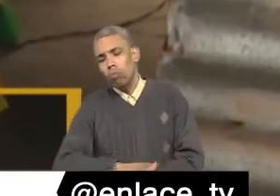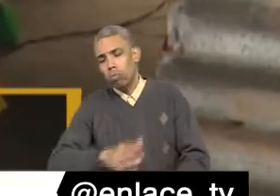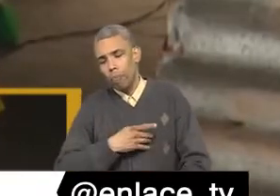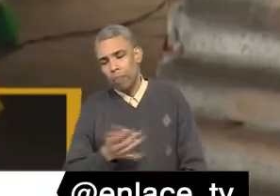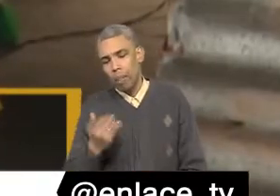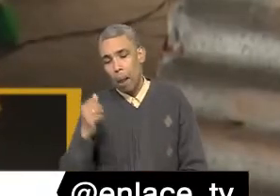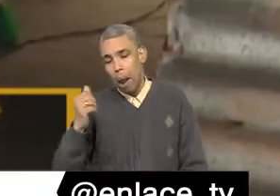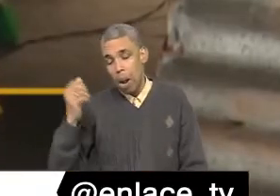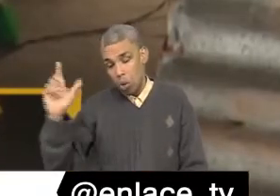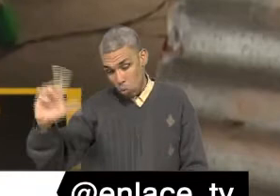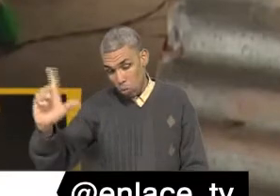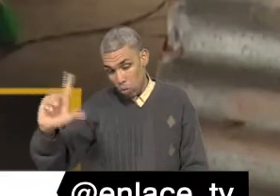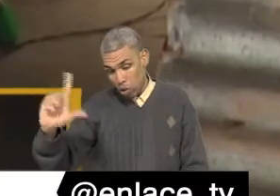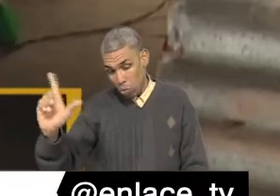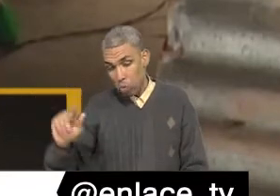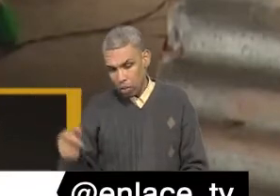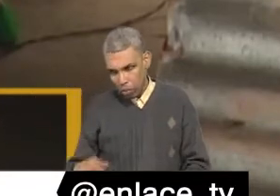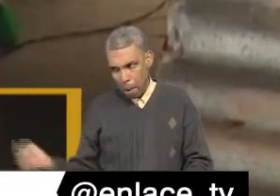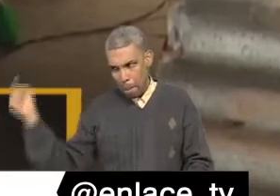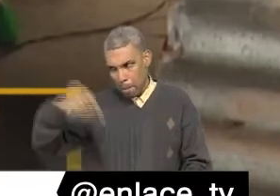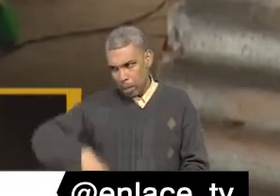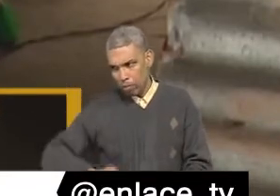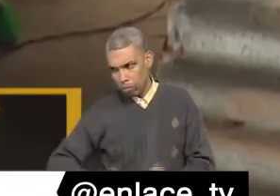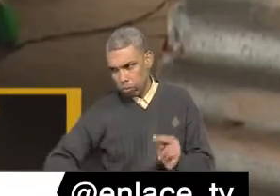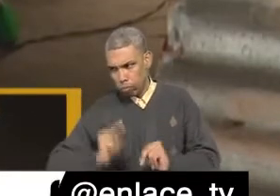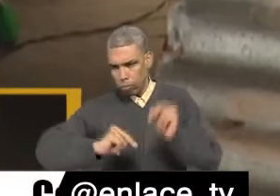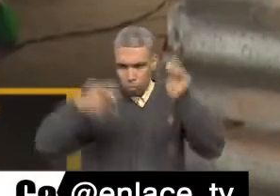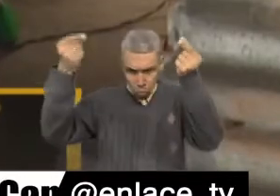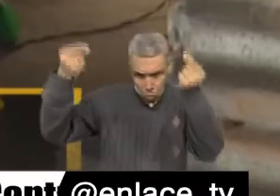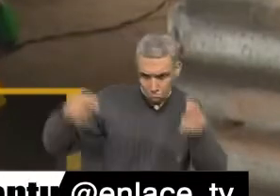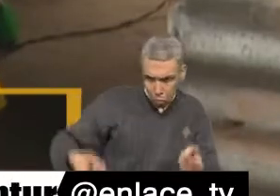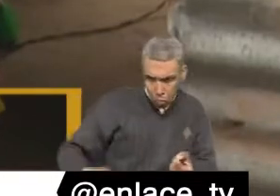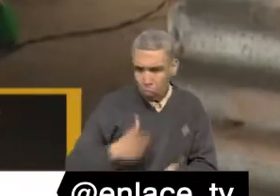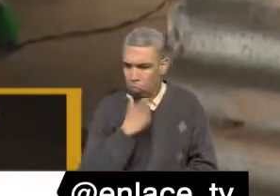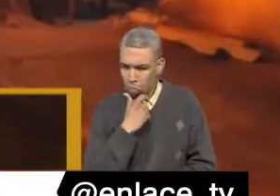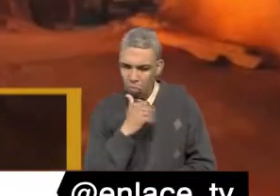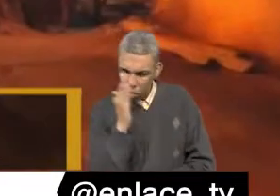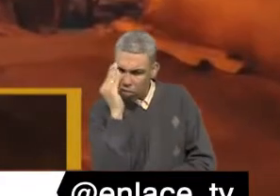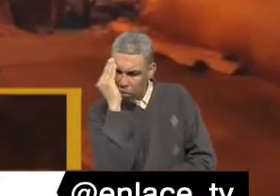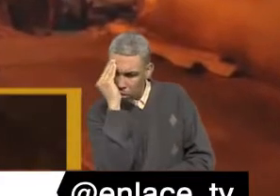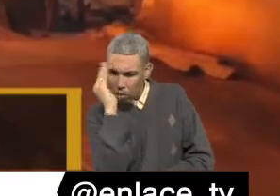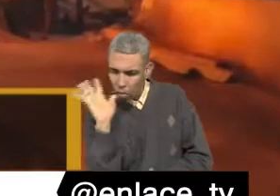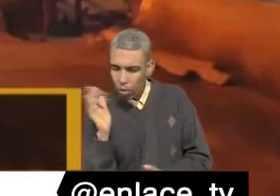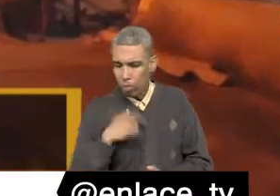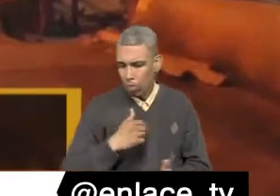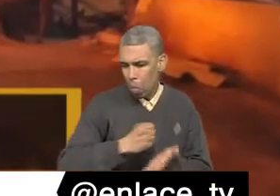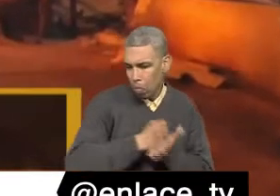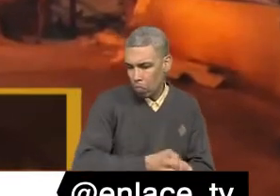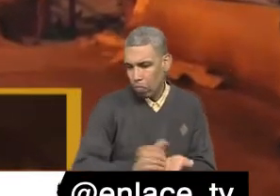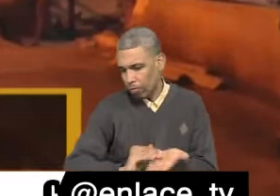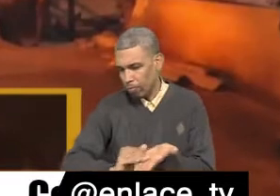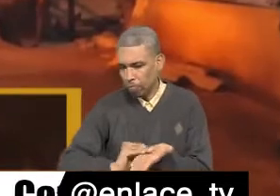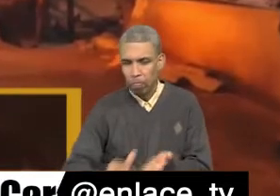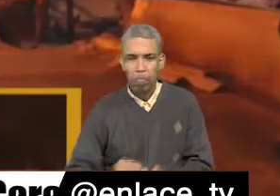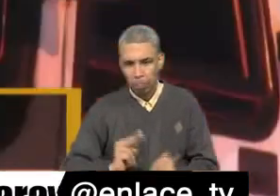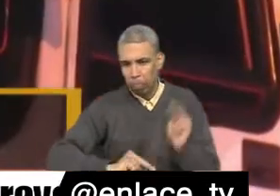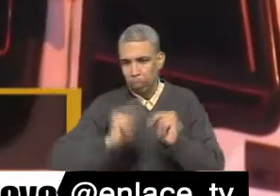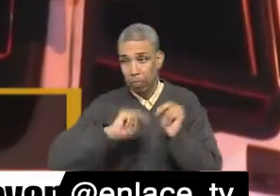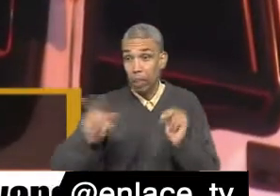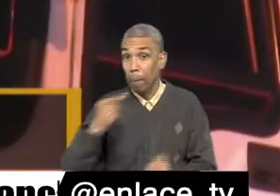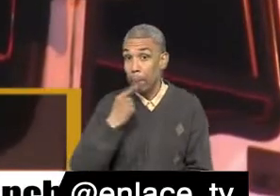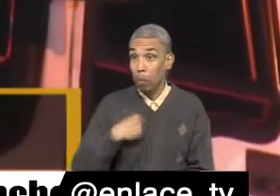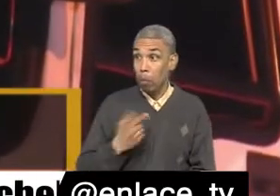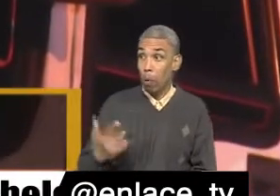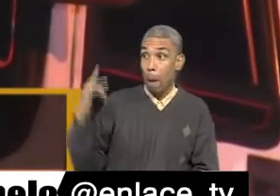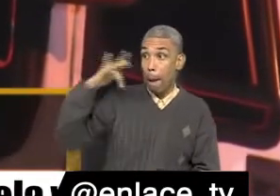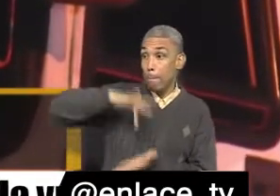a valorarnos los daños, que porque de toda manera ellos eran conscientes y pues estaban muy preocupados. En el momento del accidente, al interior del